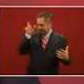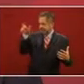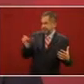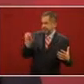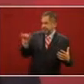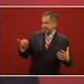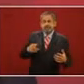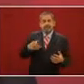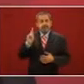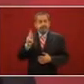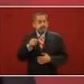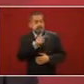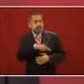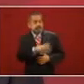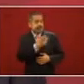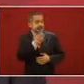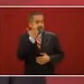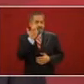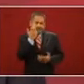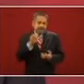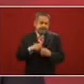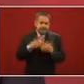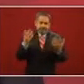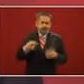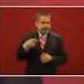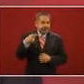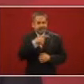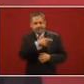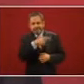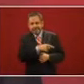Pero ellos, por razones